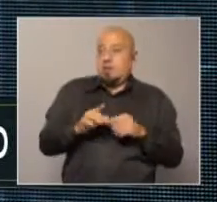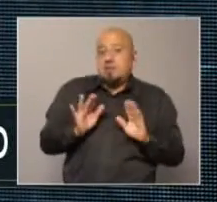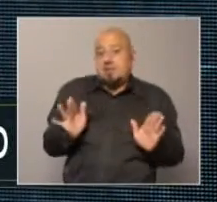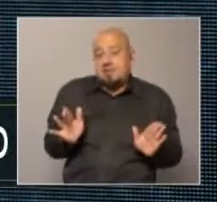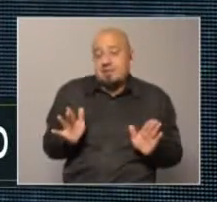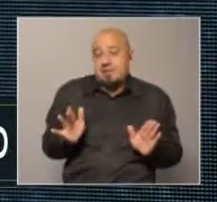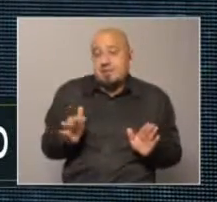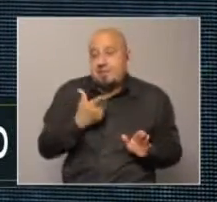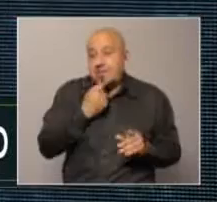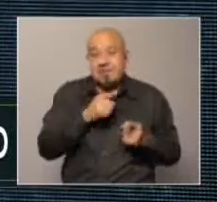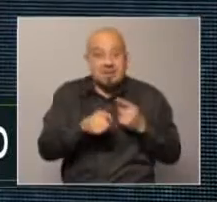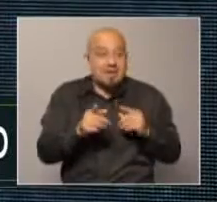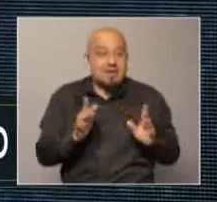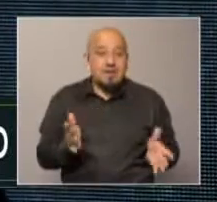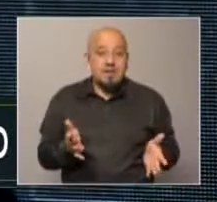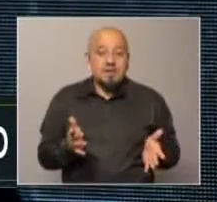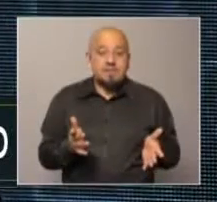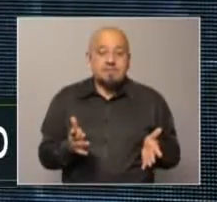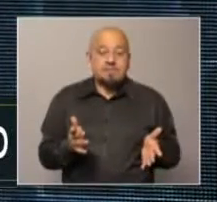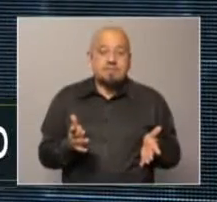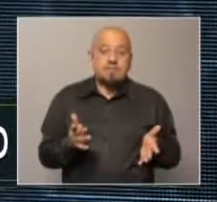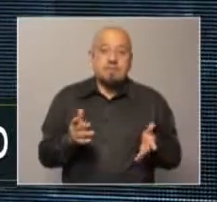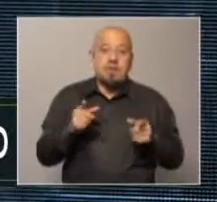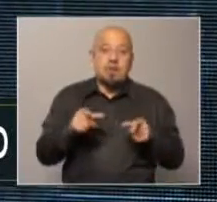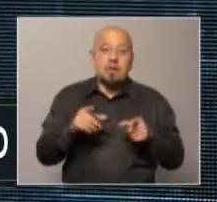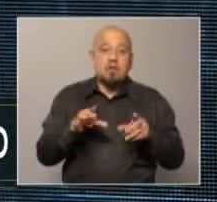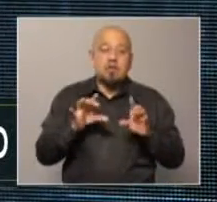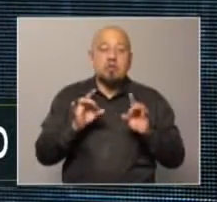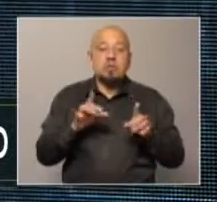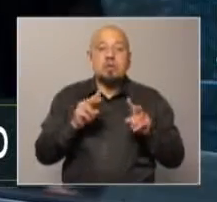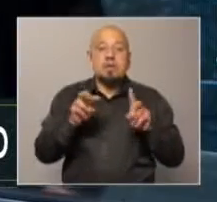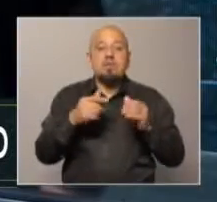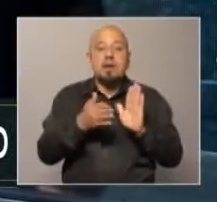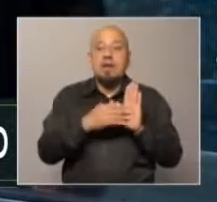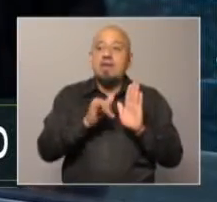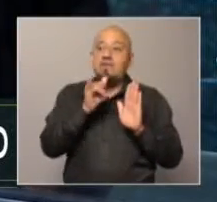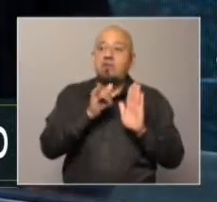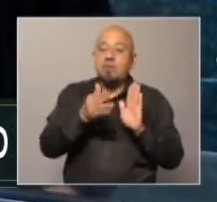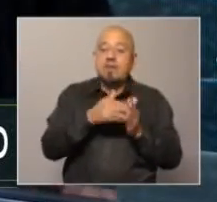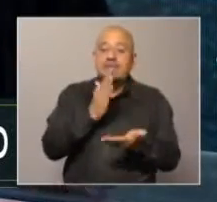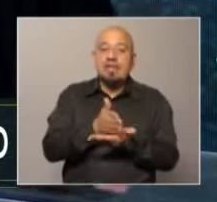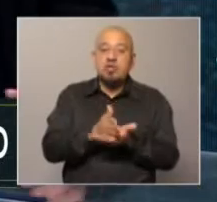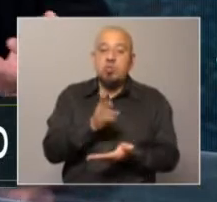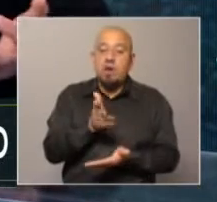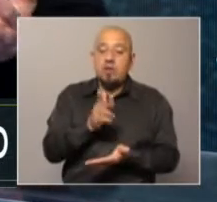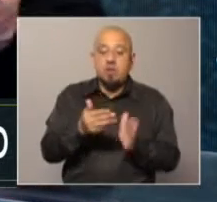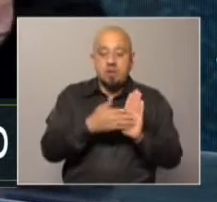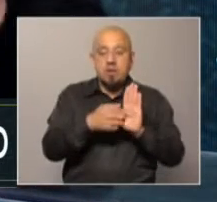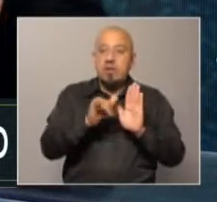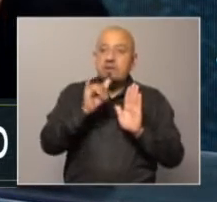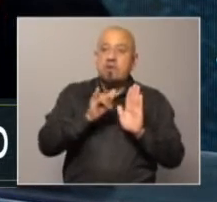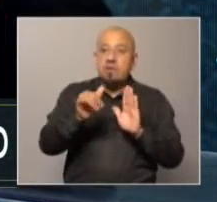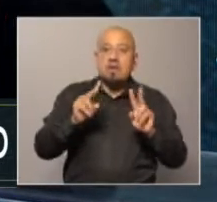cuatro paredes para resolverlo. Y no pasa solamente, Natalia hacía referencia a los informes de la Institución Nacional de Derechos Humanos. O sea, si vamos a